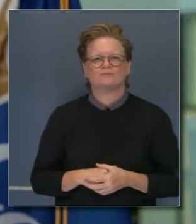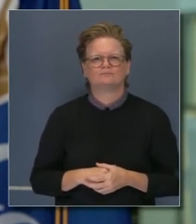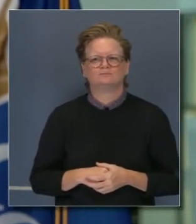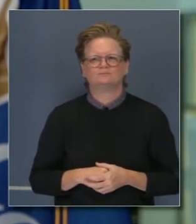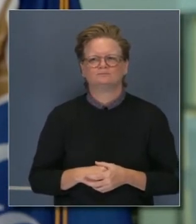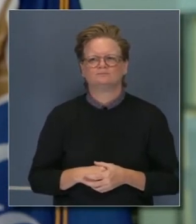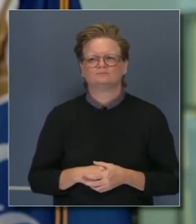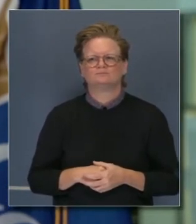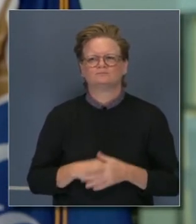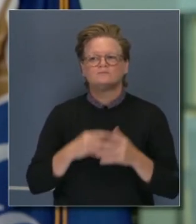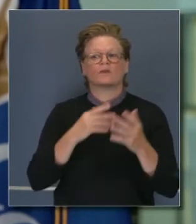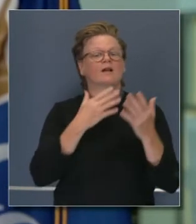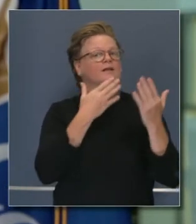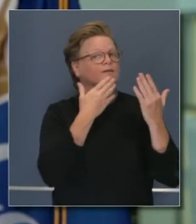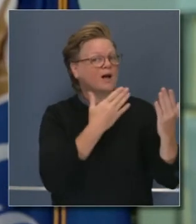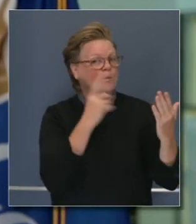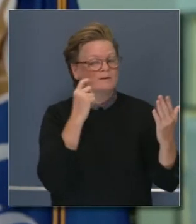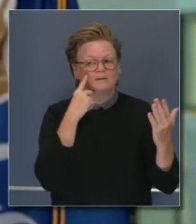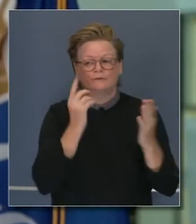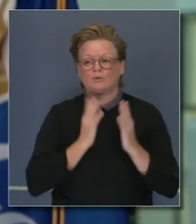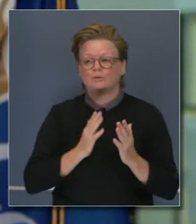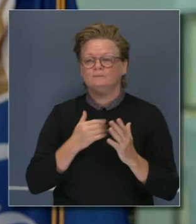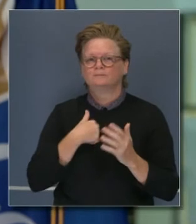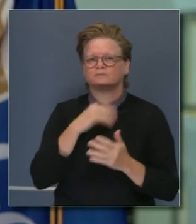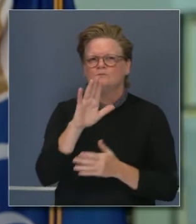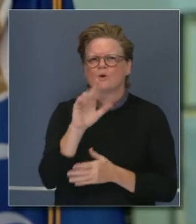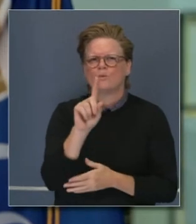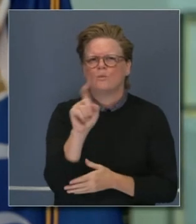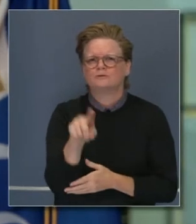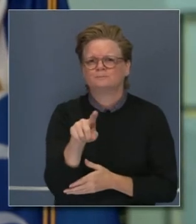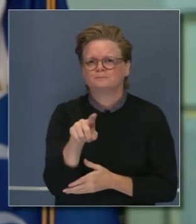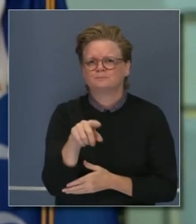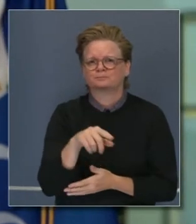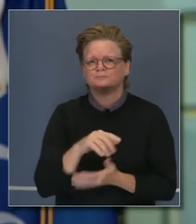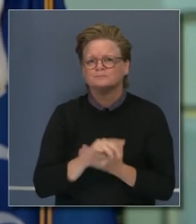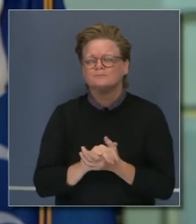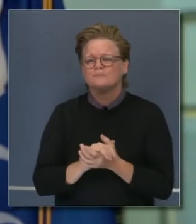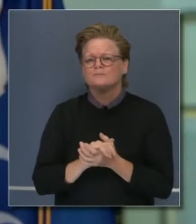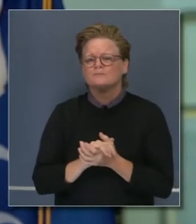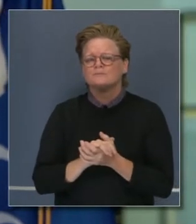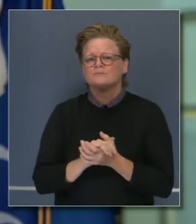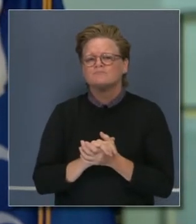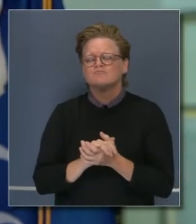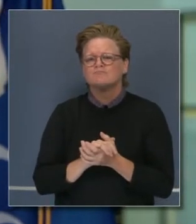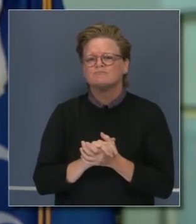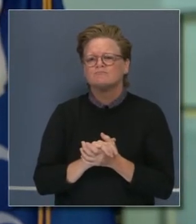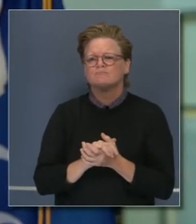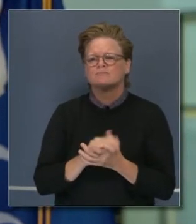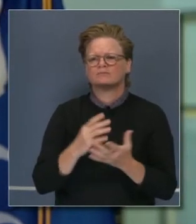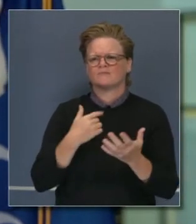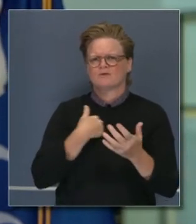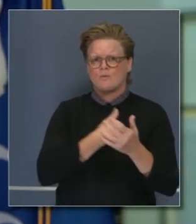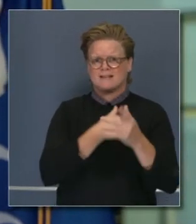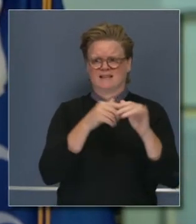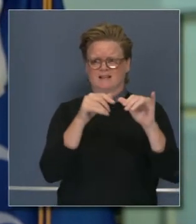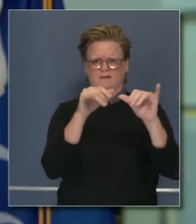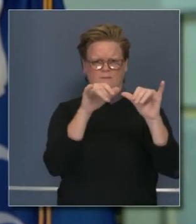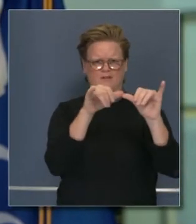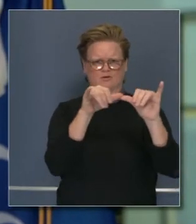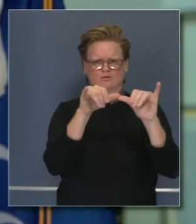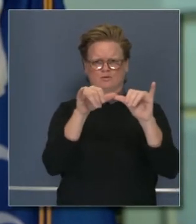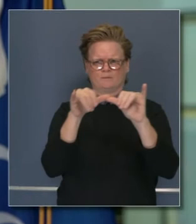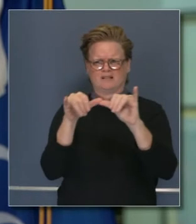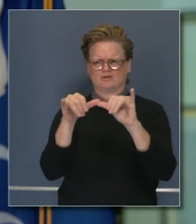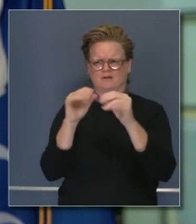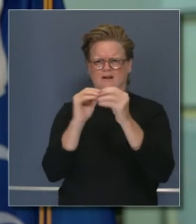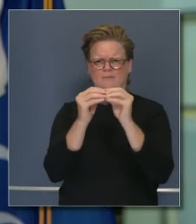Gracias, gobernador. Gracias, Jeremy, por su pregunta. Quiero decir un par de cosas sobre el enfoque, sobre dos